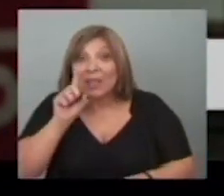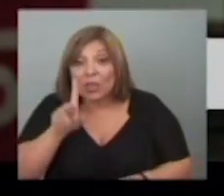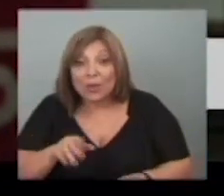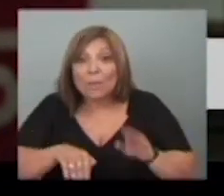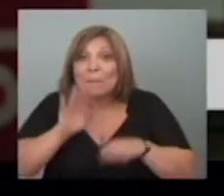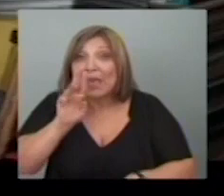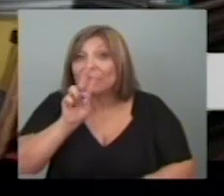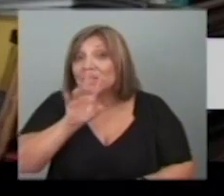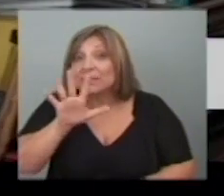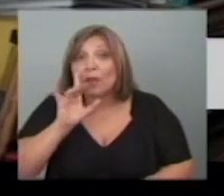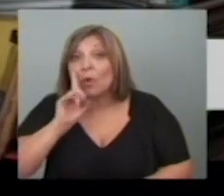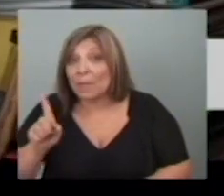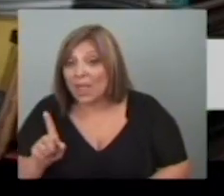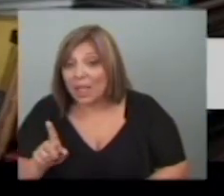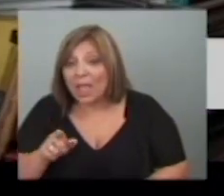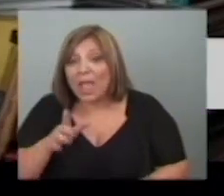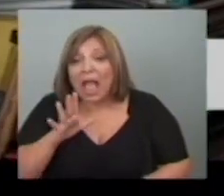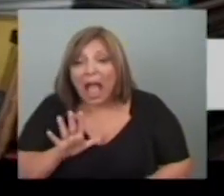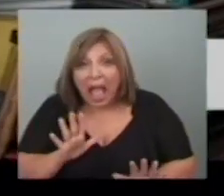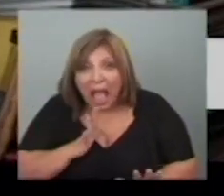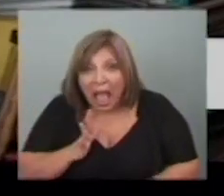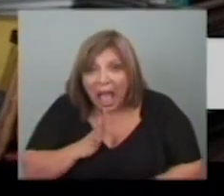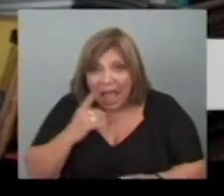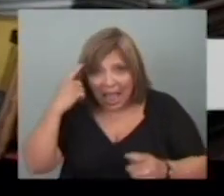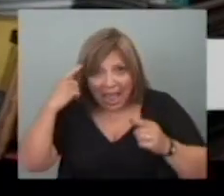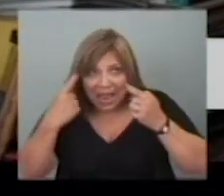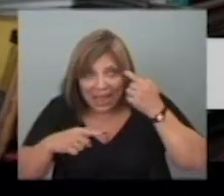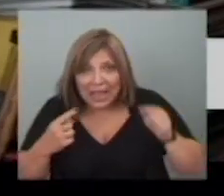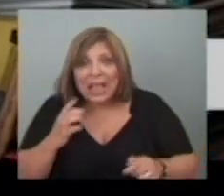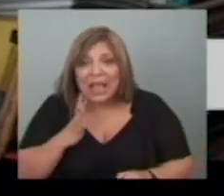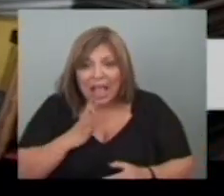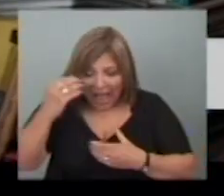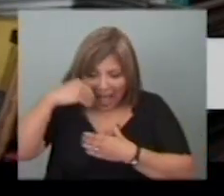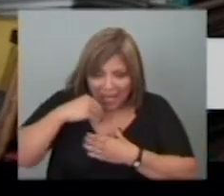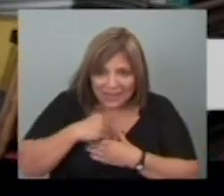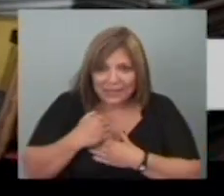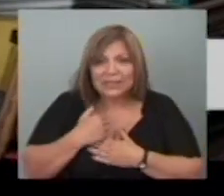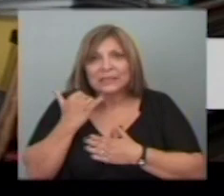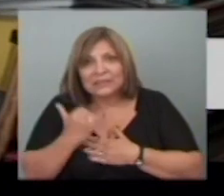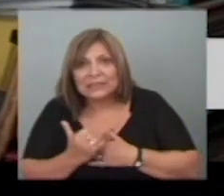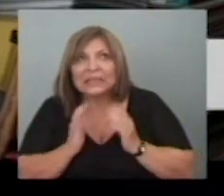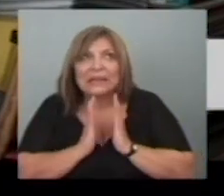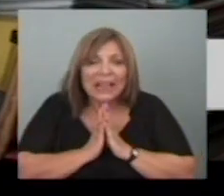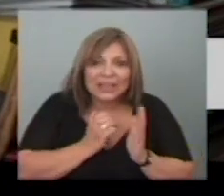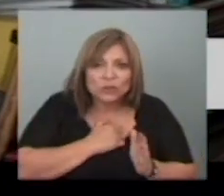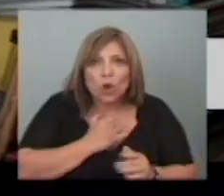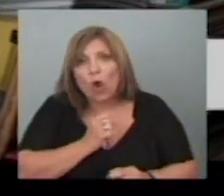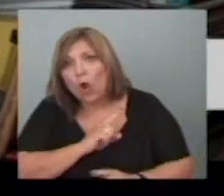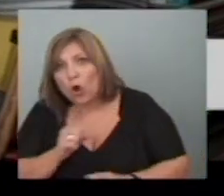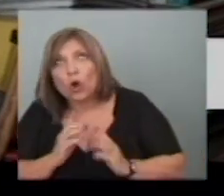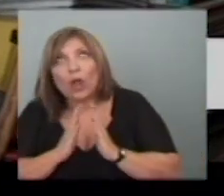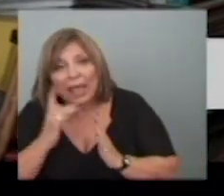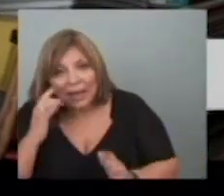más de 25.000. Hay conceptos que aún subsisten adentro nuestro, seamos o no seamos religiosos. Y el tema